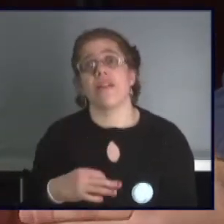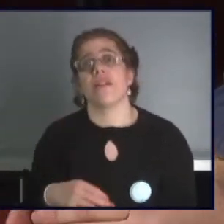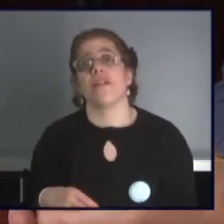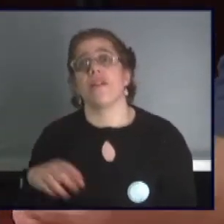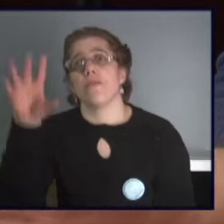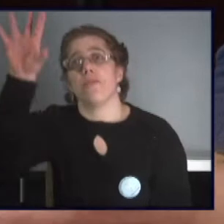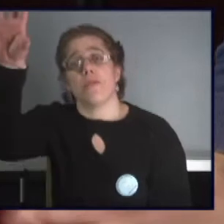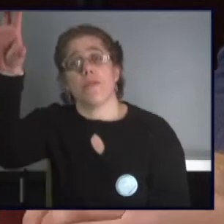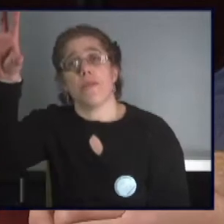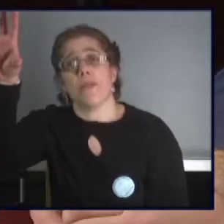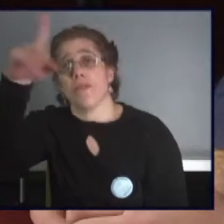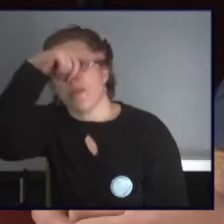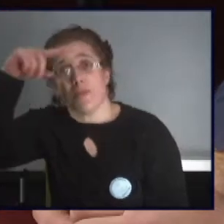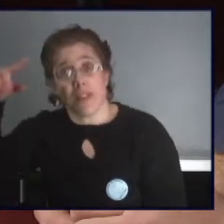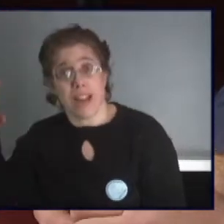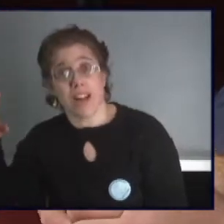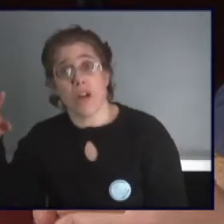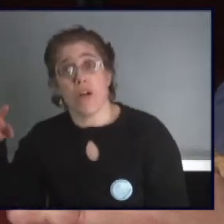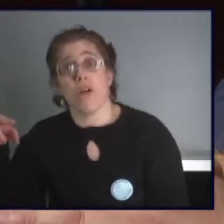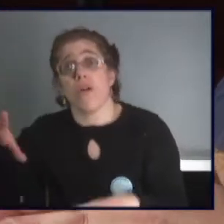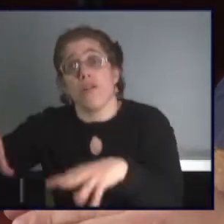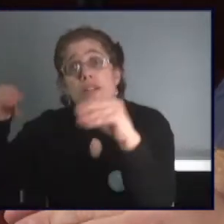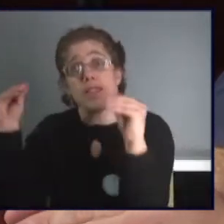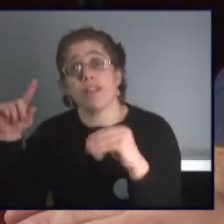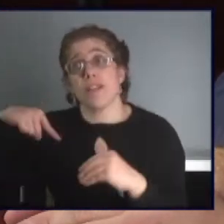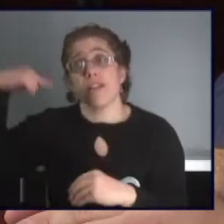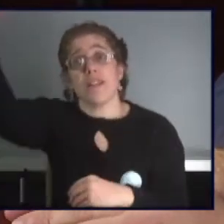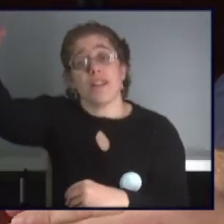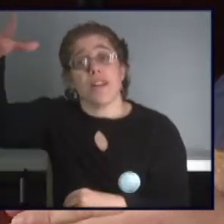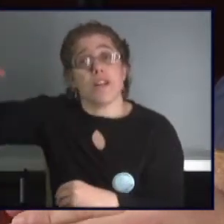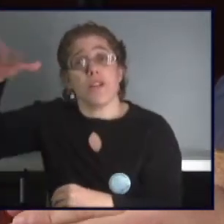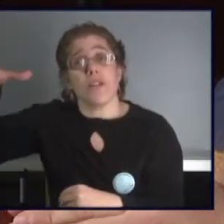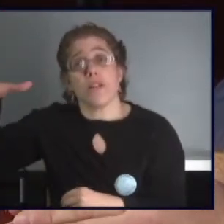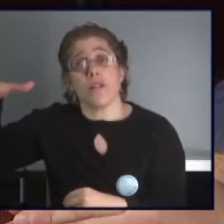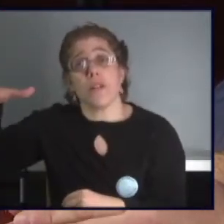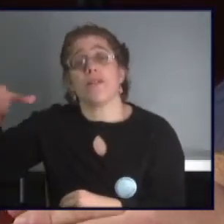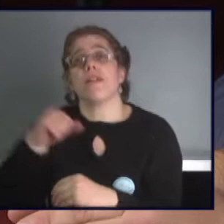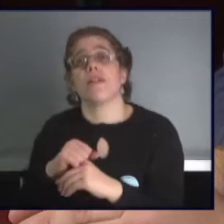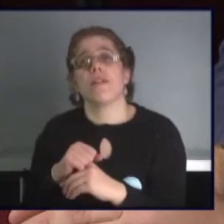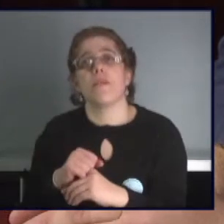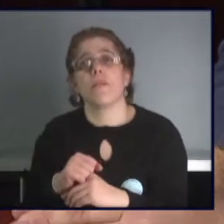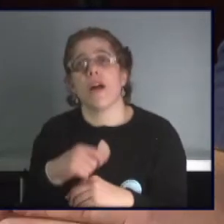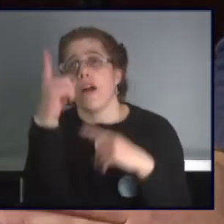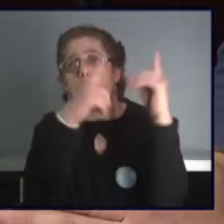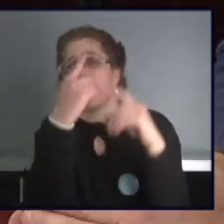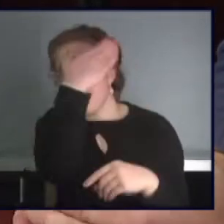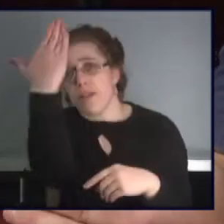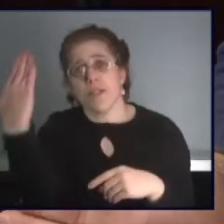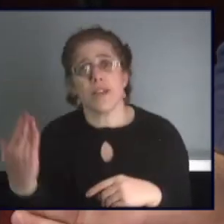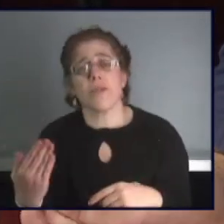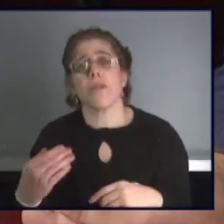o nacionales e incluso en algunas localidades del interior de algunas concejales hemos tratado